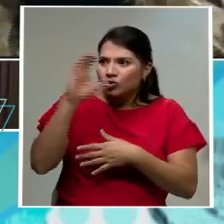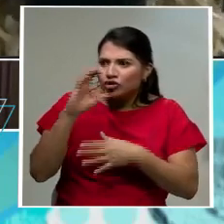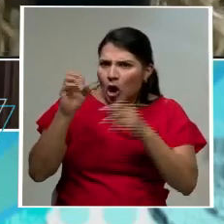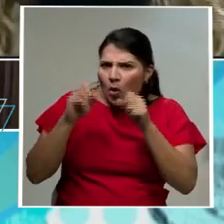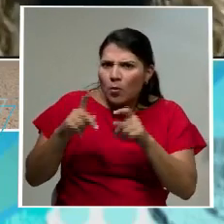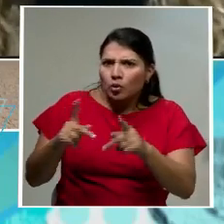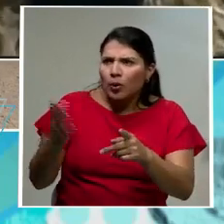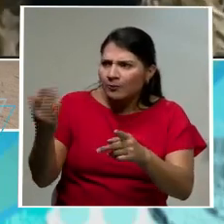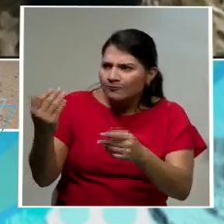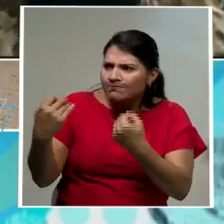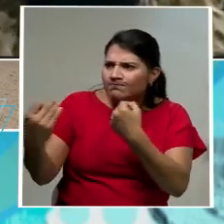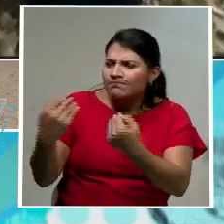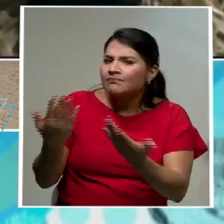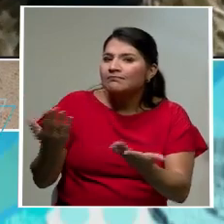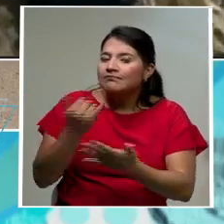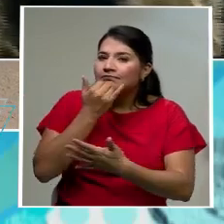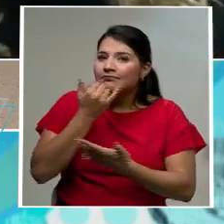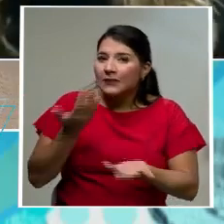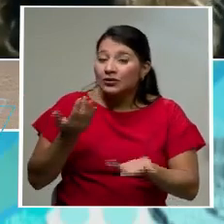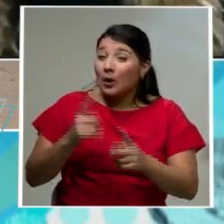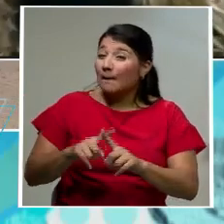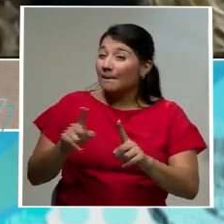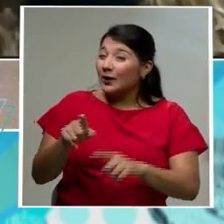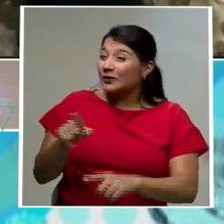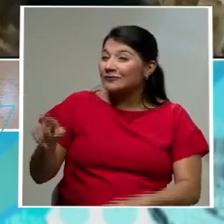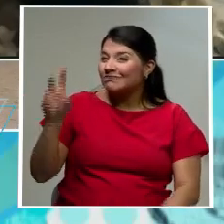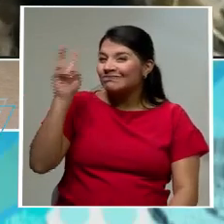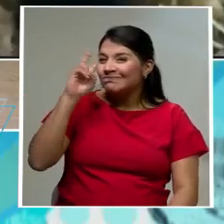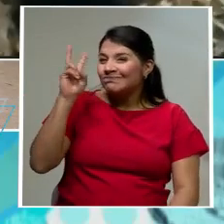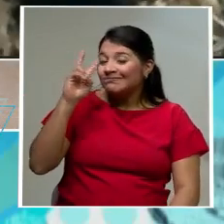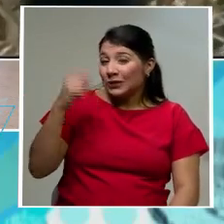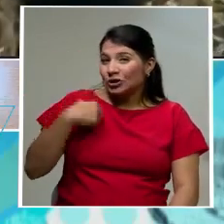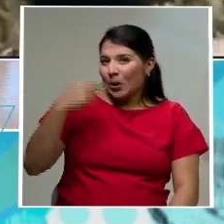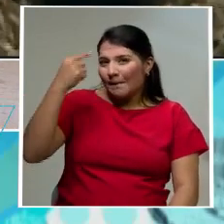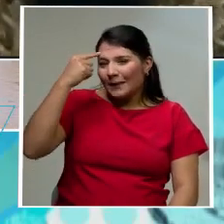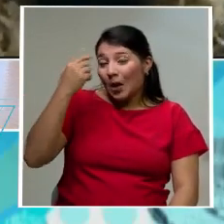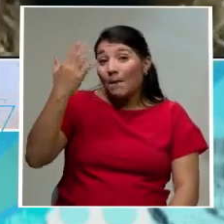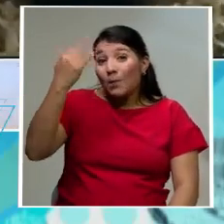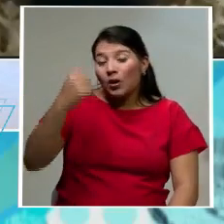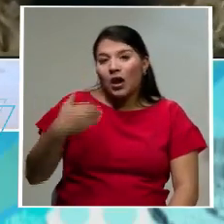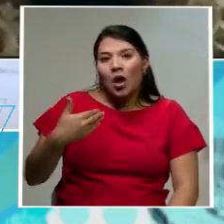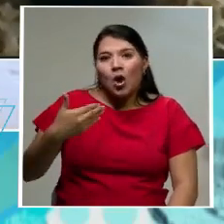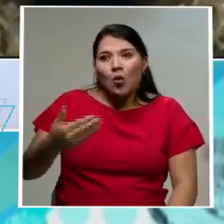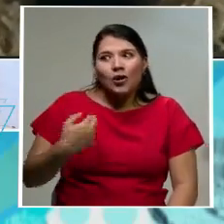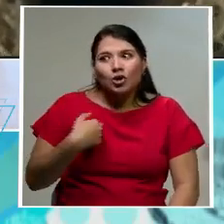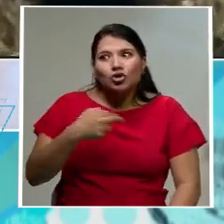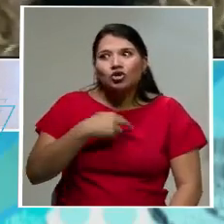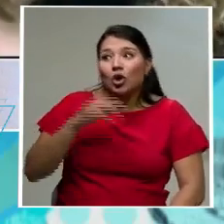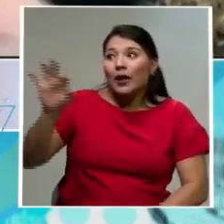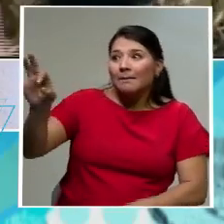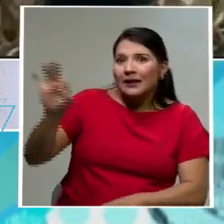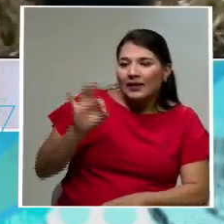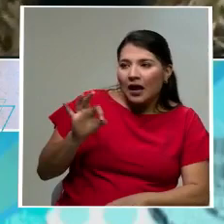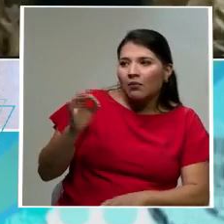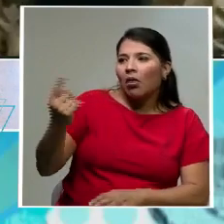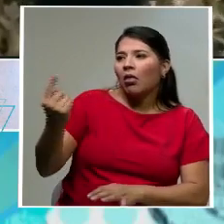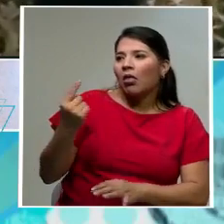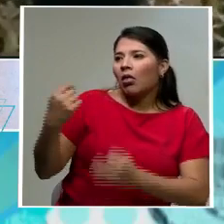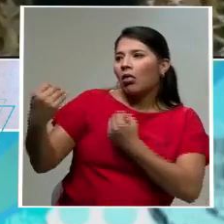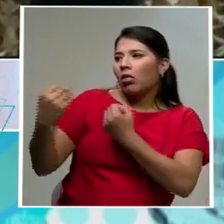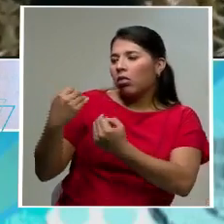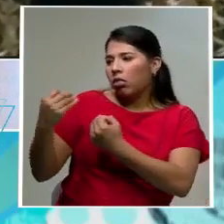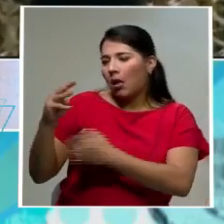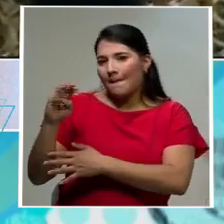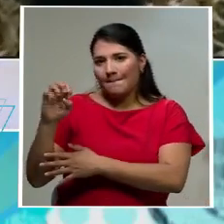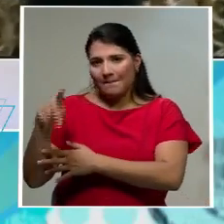rindan cuentas. Sin embargo, son muy vivillos, diría yo, ¿verdad? Porque cuando los traíamos por separado, el MEP,